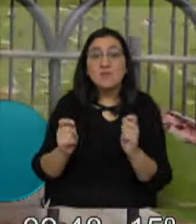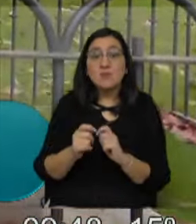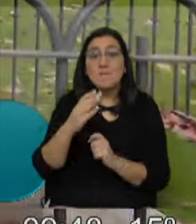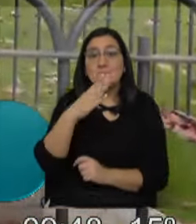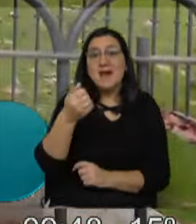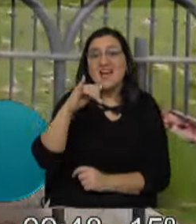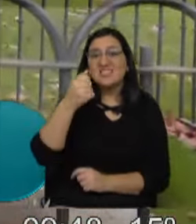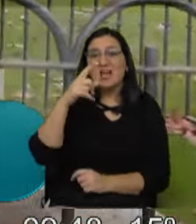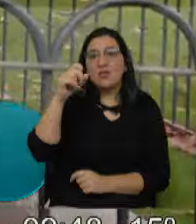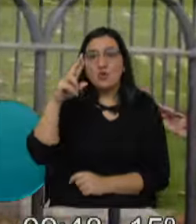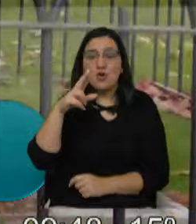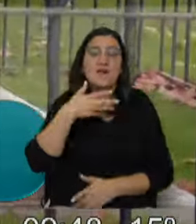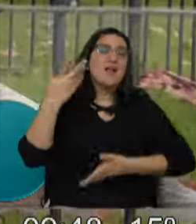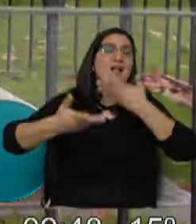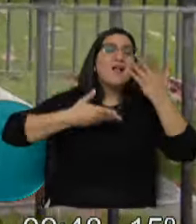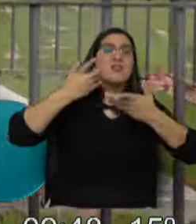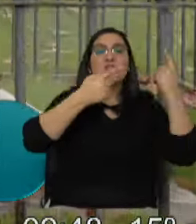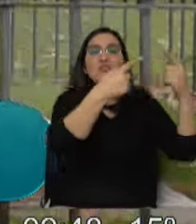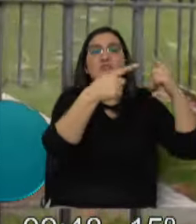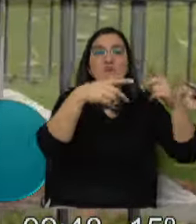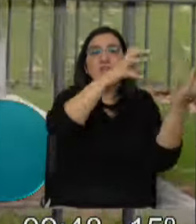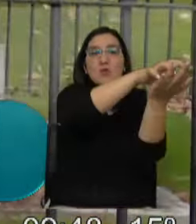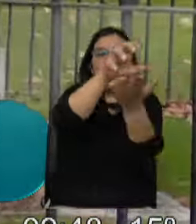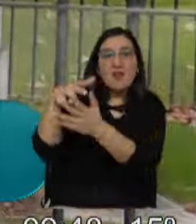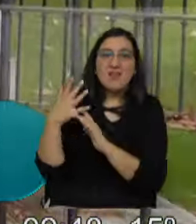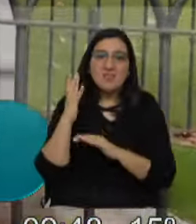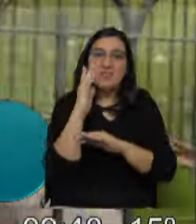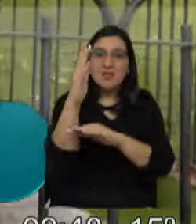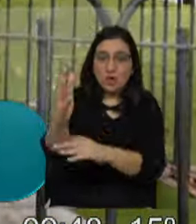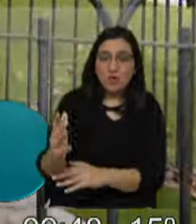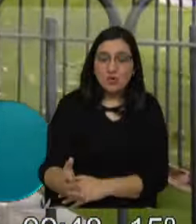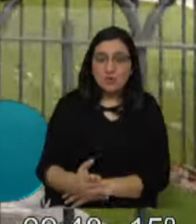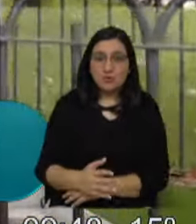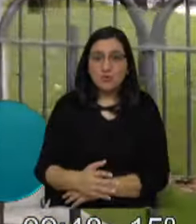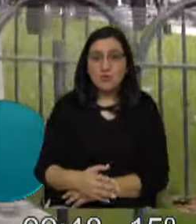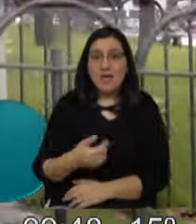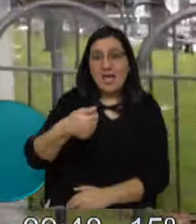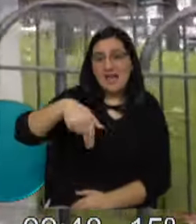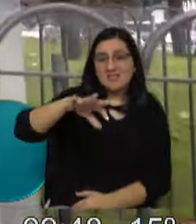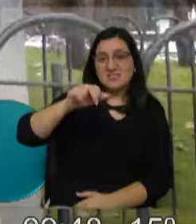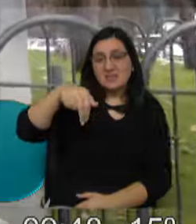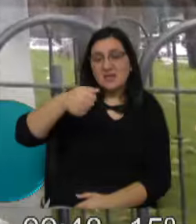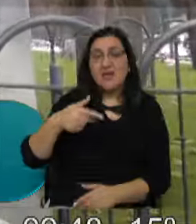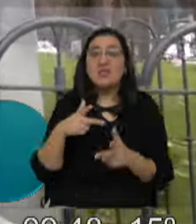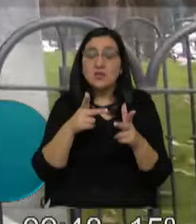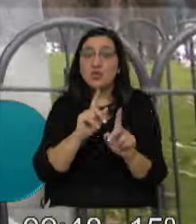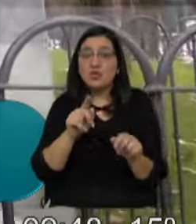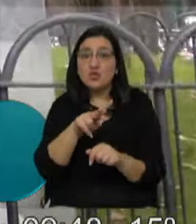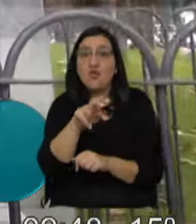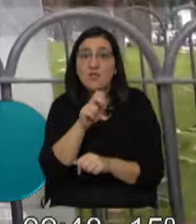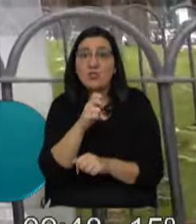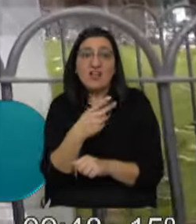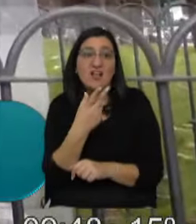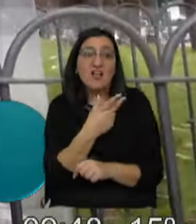y sale a cantar en las distintas peñas en el interior de nuestro territorio nacional, Ancina dijo, no estoy haciendo dinero